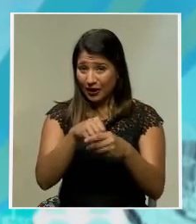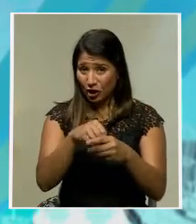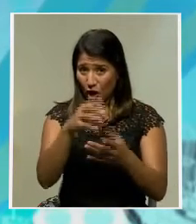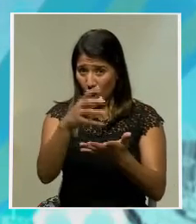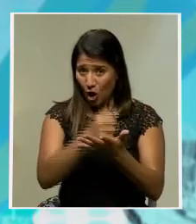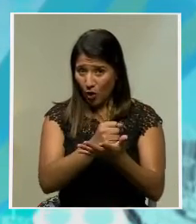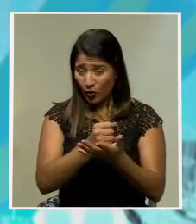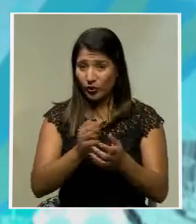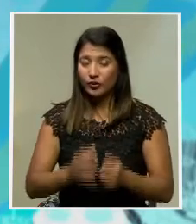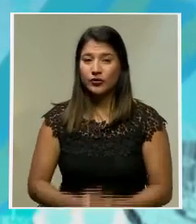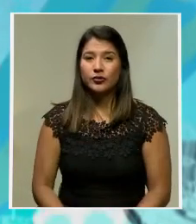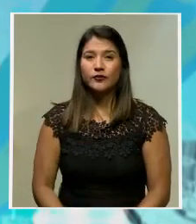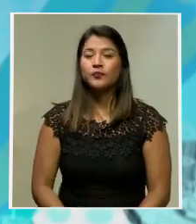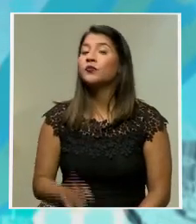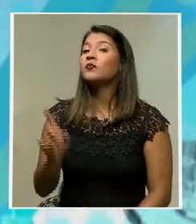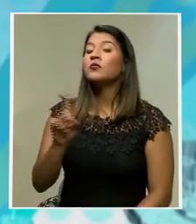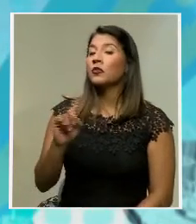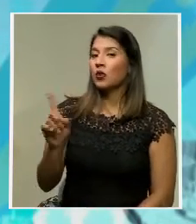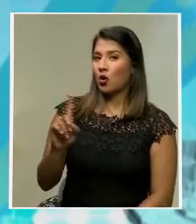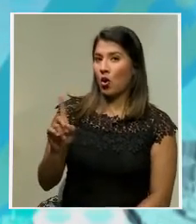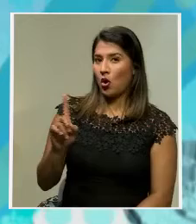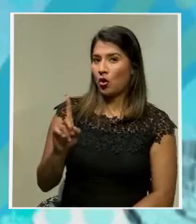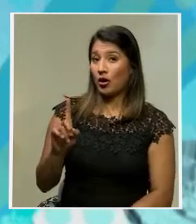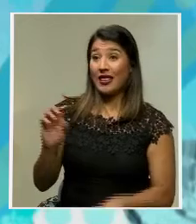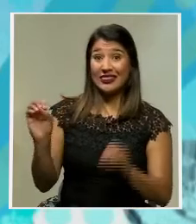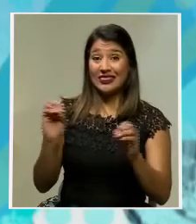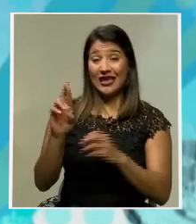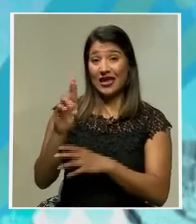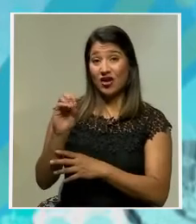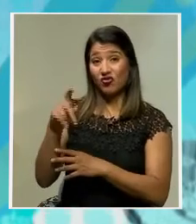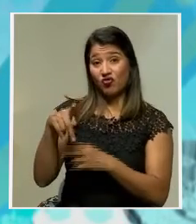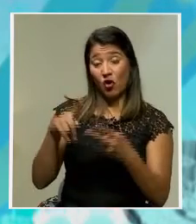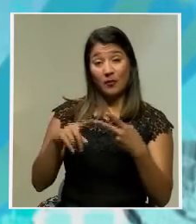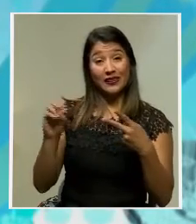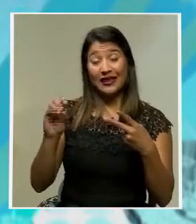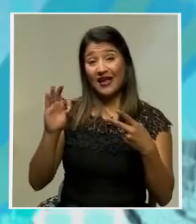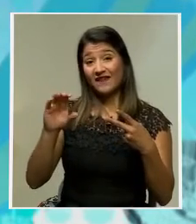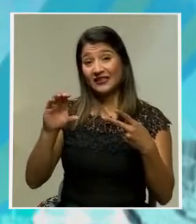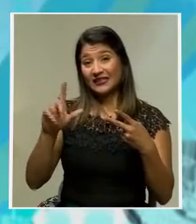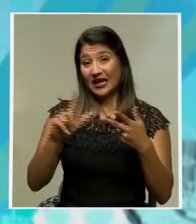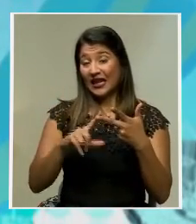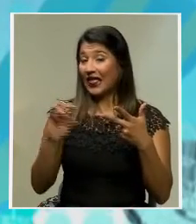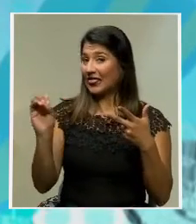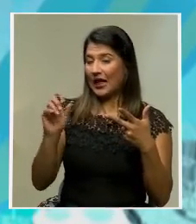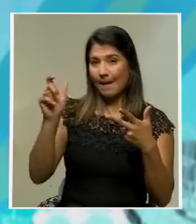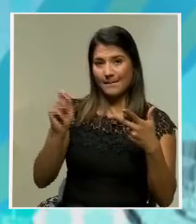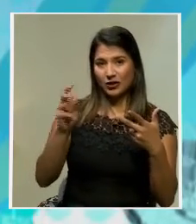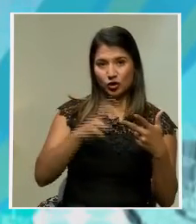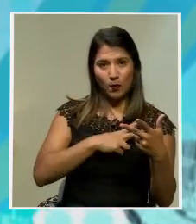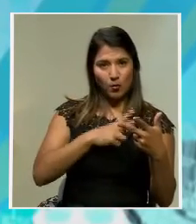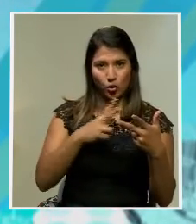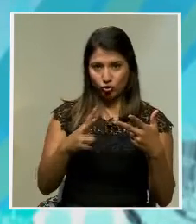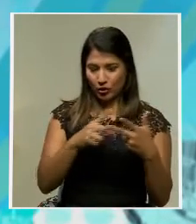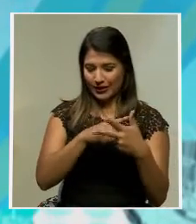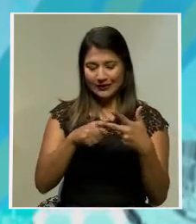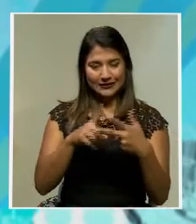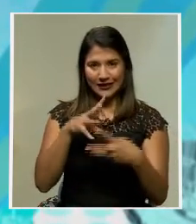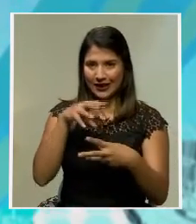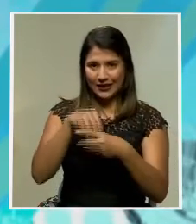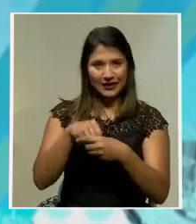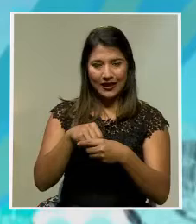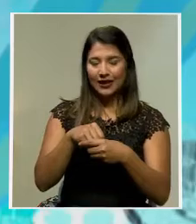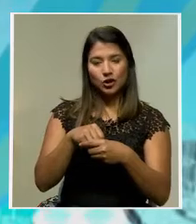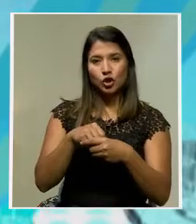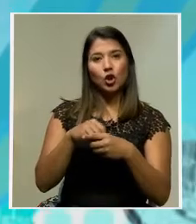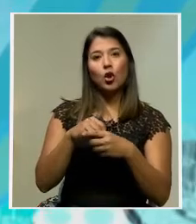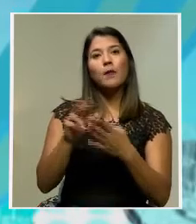cobro? No. Ni el ROP, ni el FCL, ni tampoco las pensiones voluntarias estarían incorporadas dentro